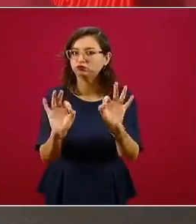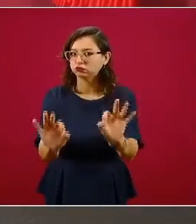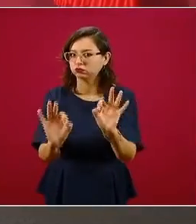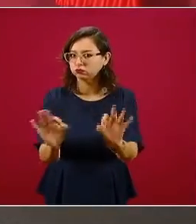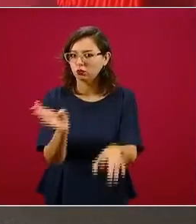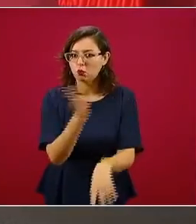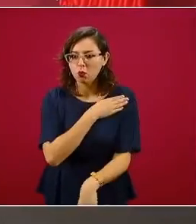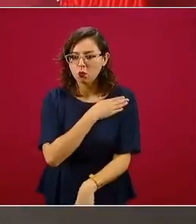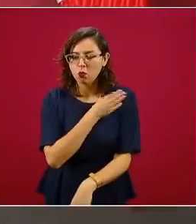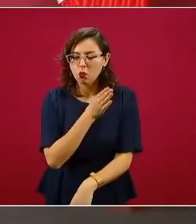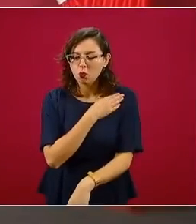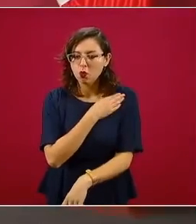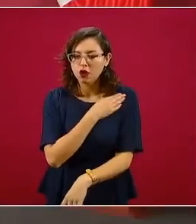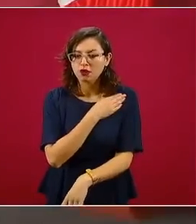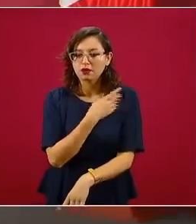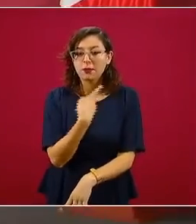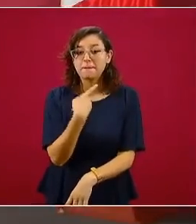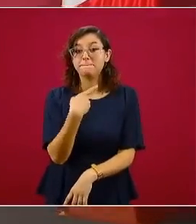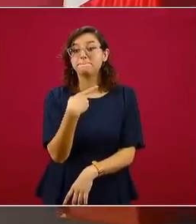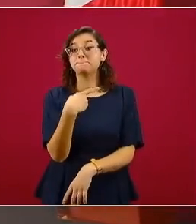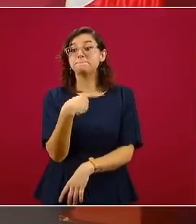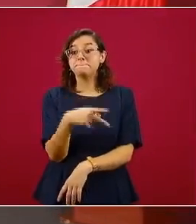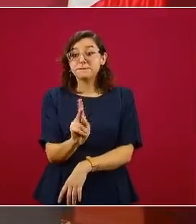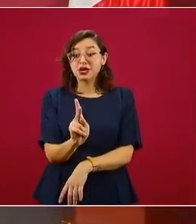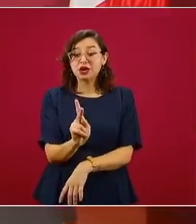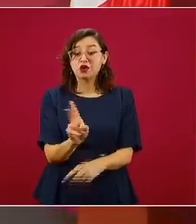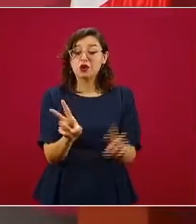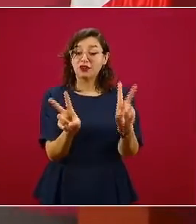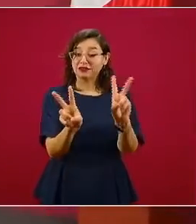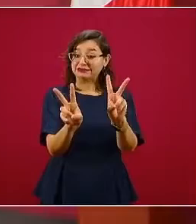pero con esa causa